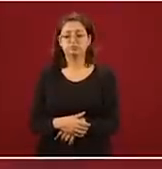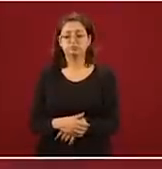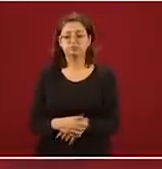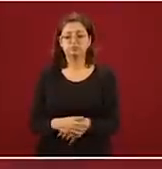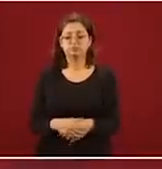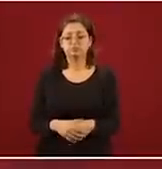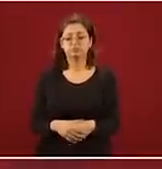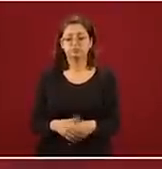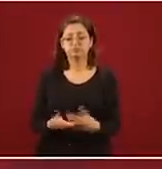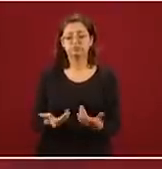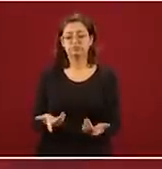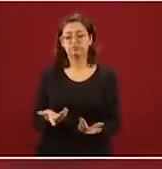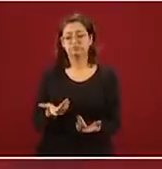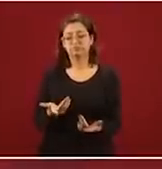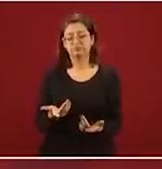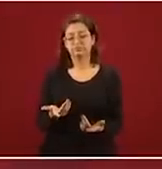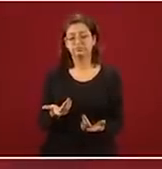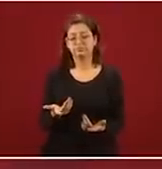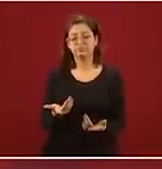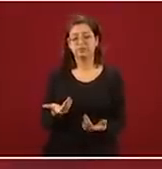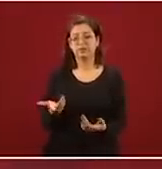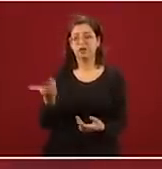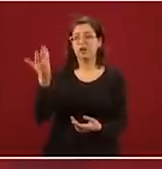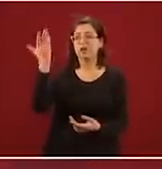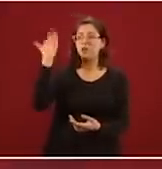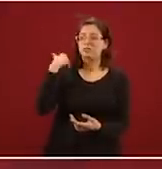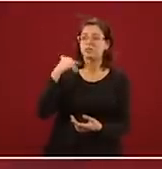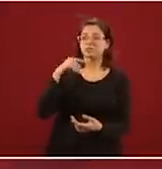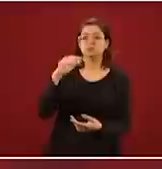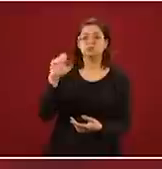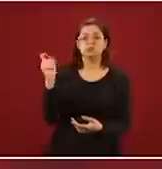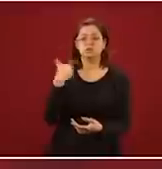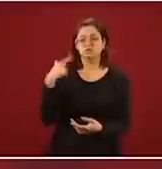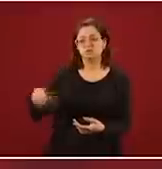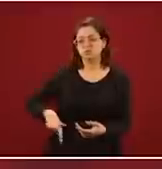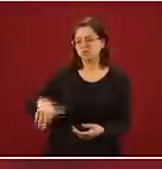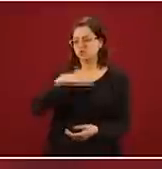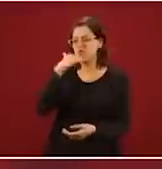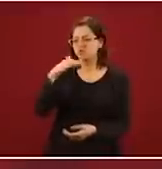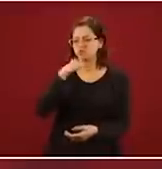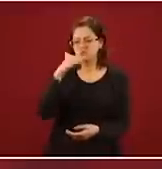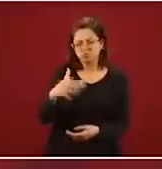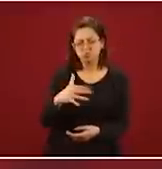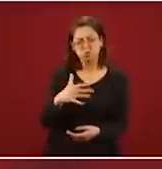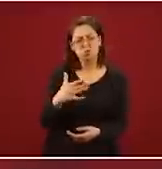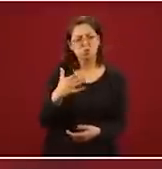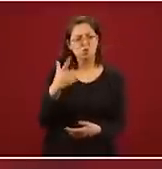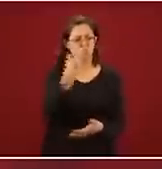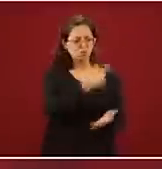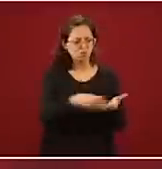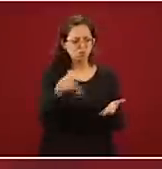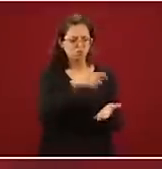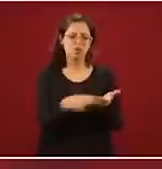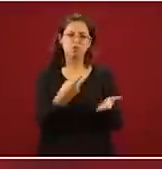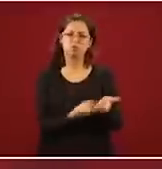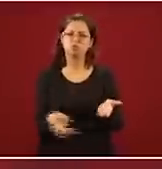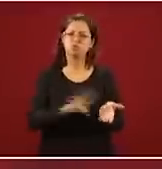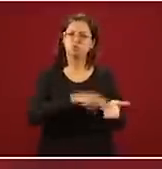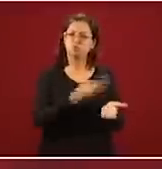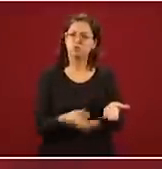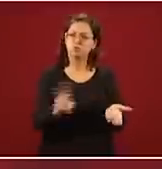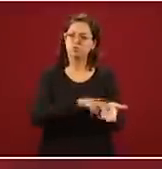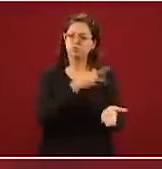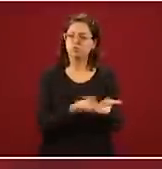por la corrupción se pagaban 3 o 4 veces más de su valor.